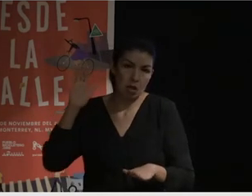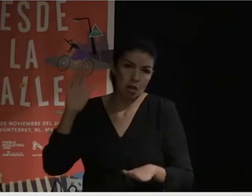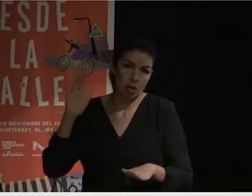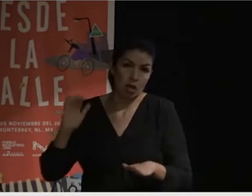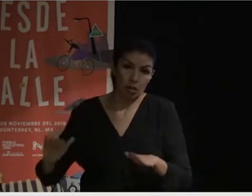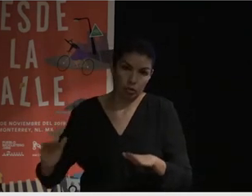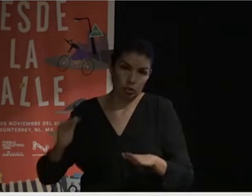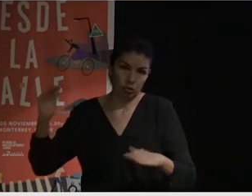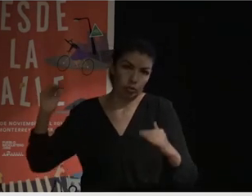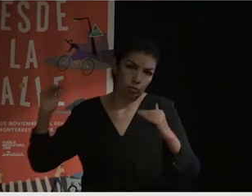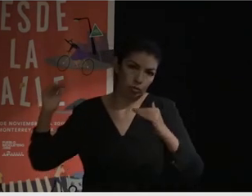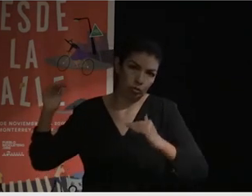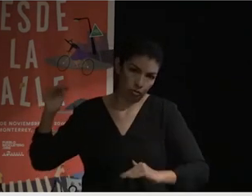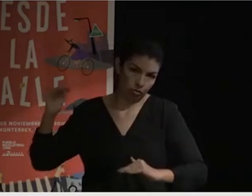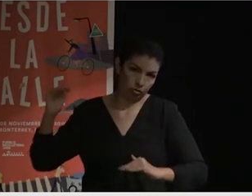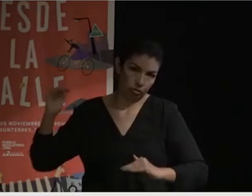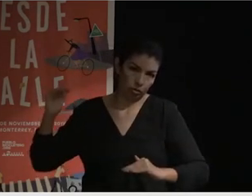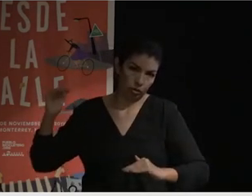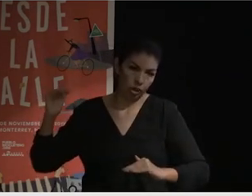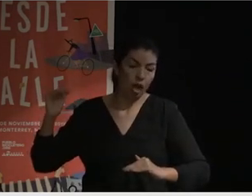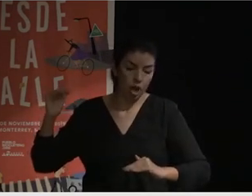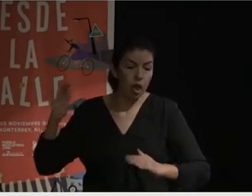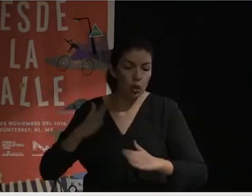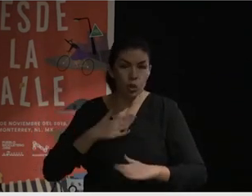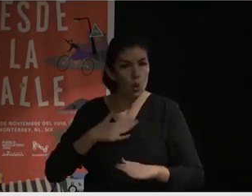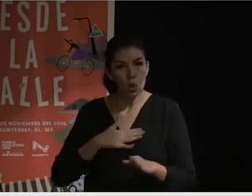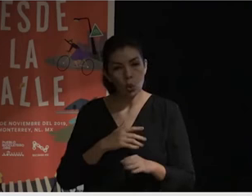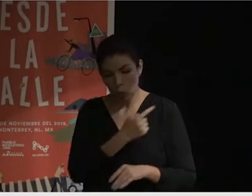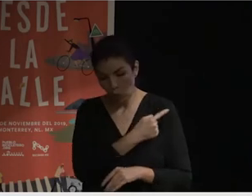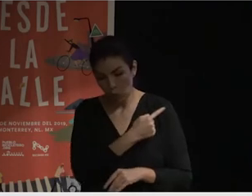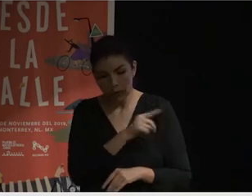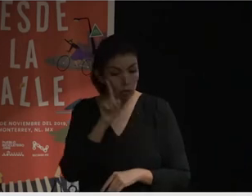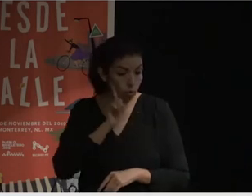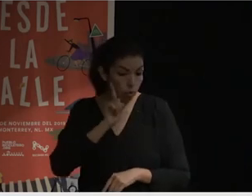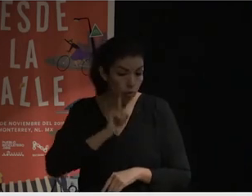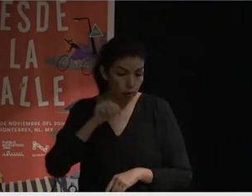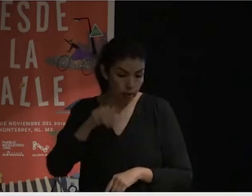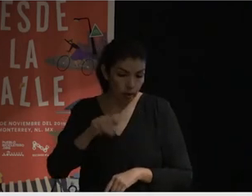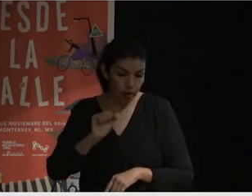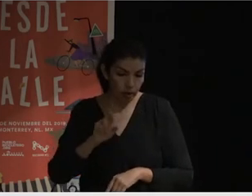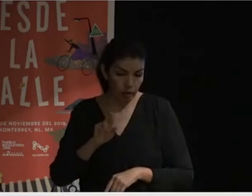¿A qué es lo que le estamos pegando? ¿No? O sea, concuerdo mucho con lo que mencionabas, Mariela, con respecto a que necesitamos